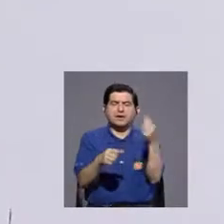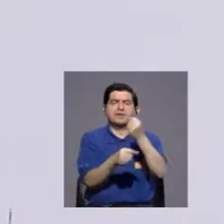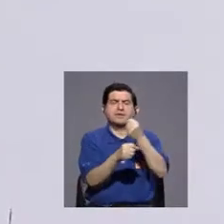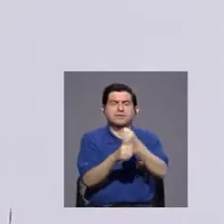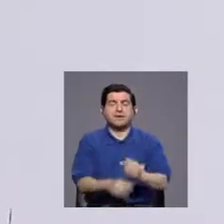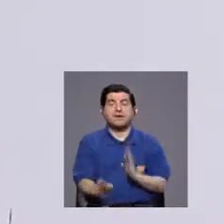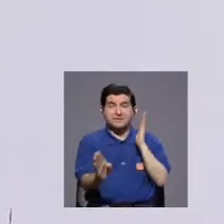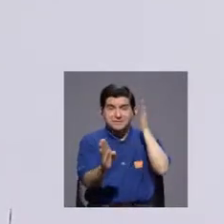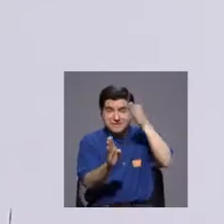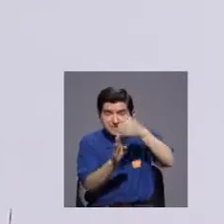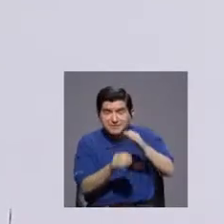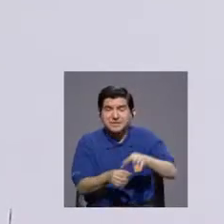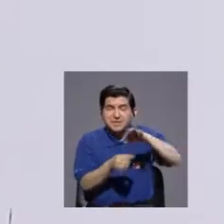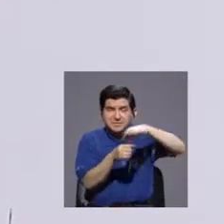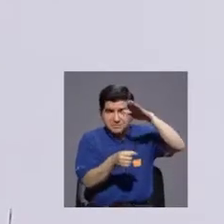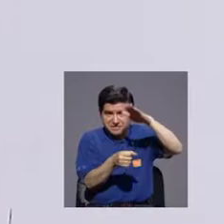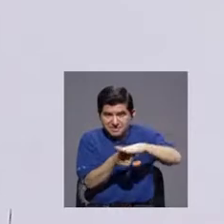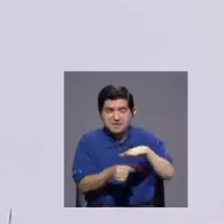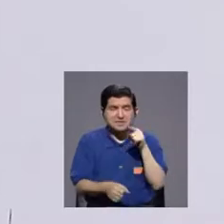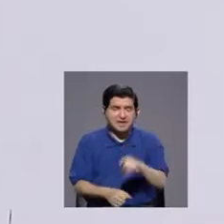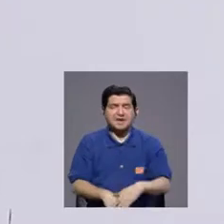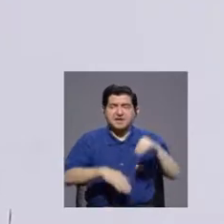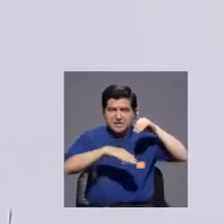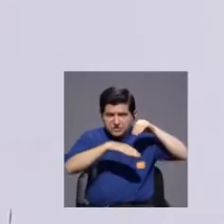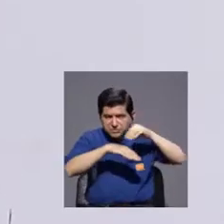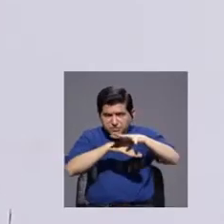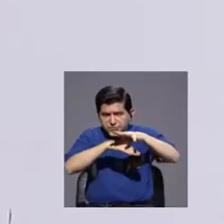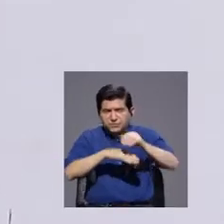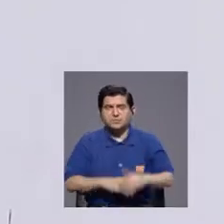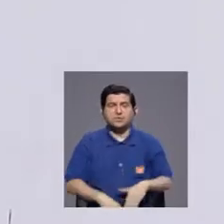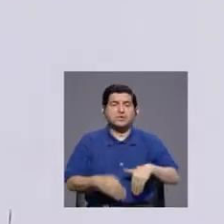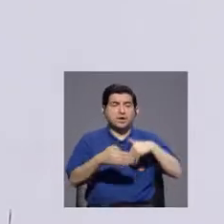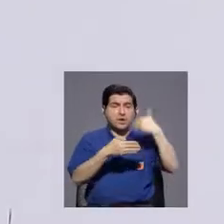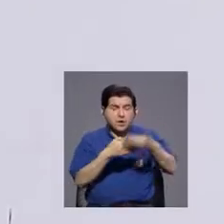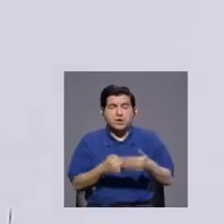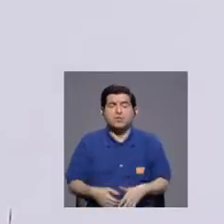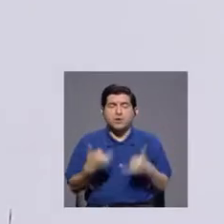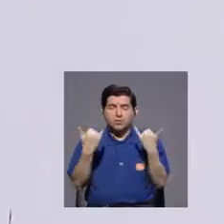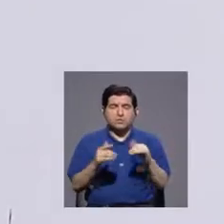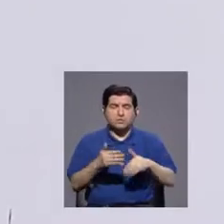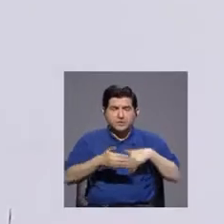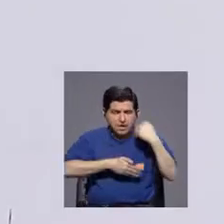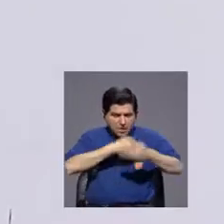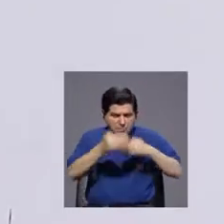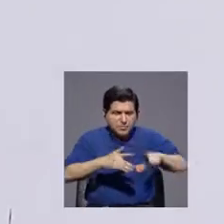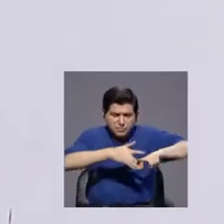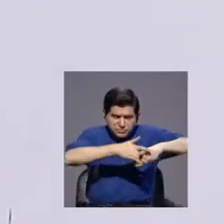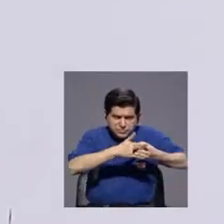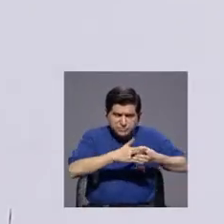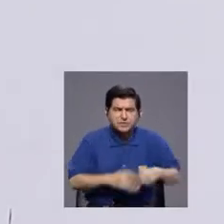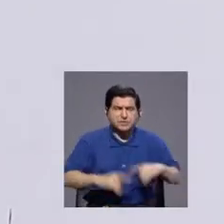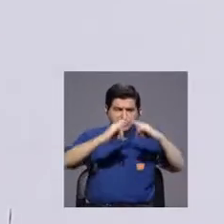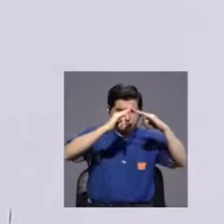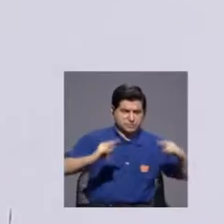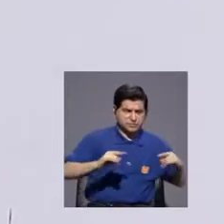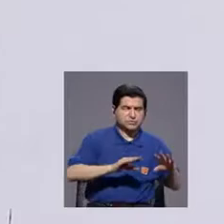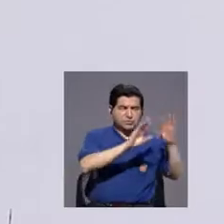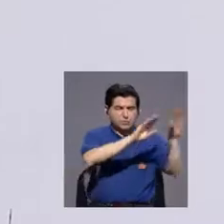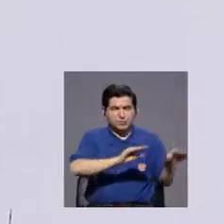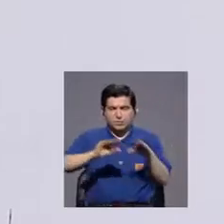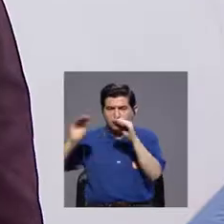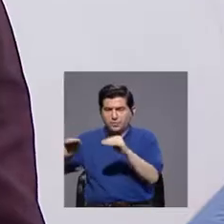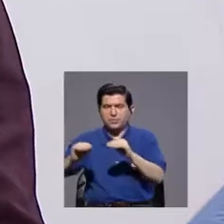trabajamos directamente con las semillas las semillas se irradia y se germina bajo condiciones de invernadero y se transfiere al